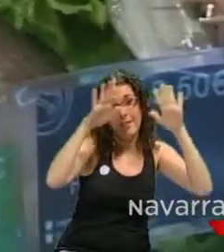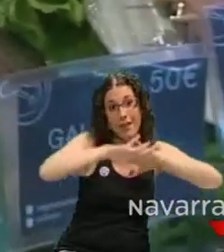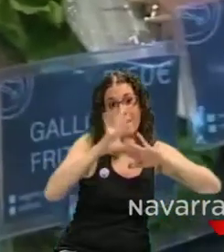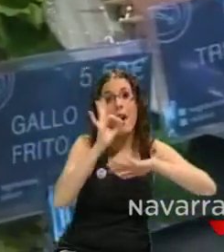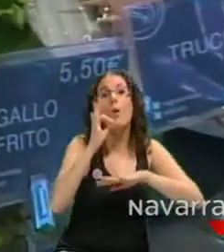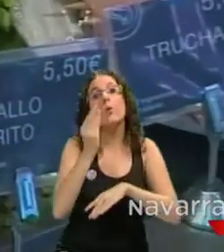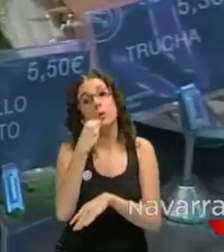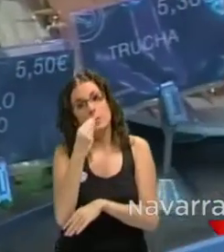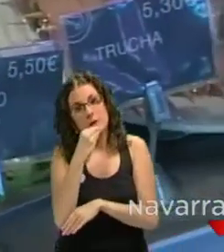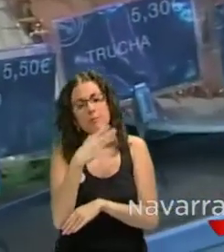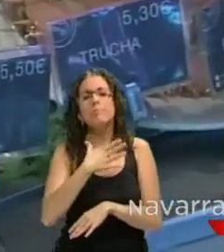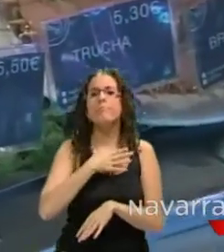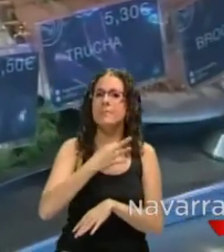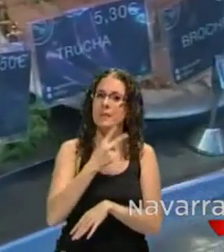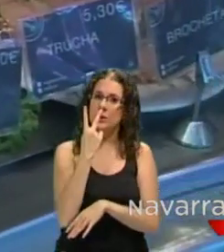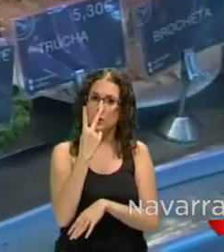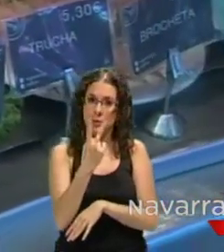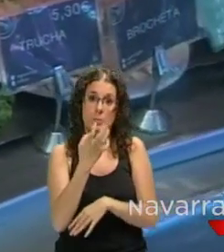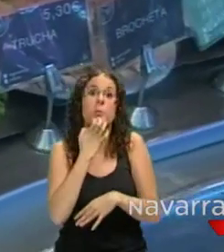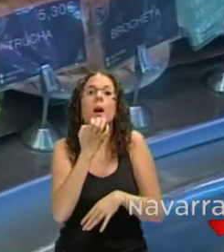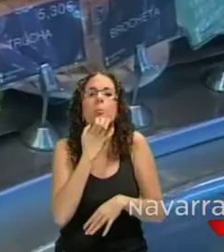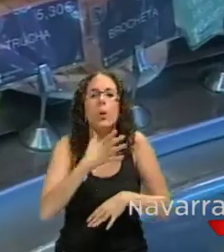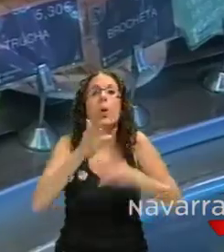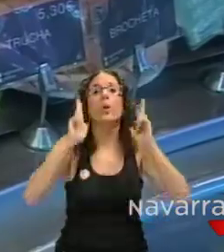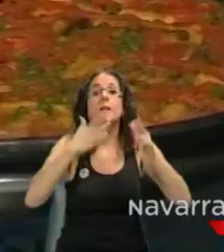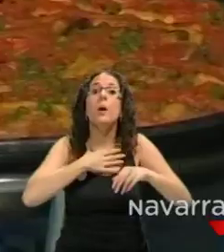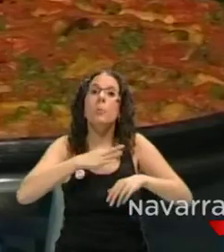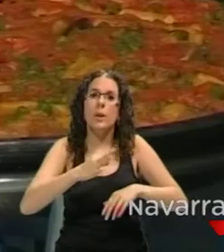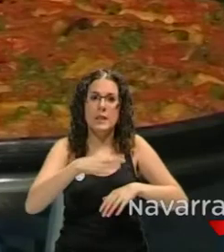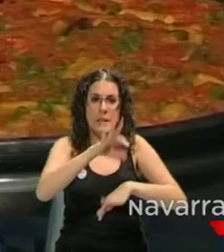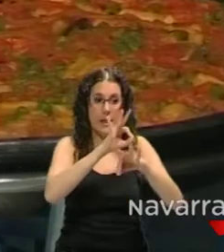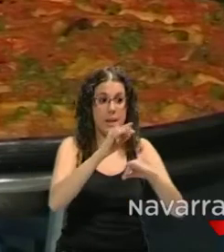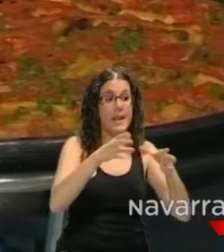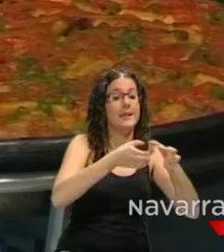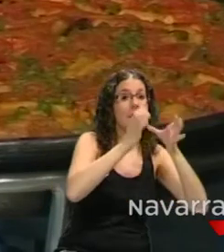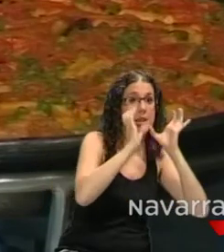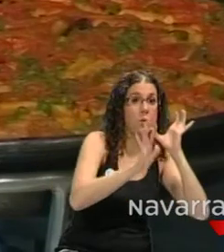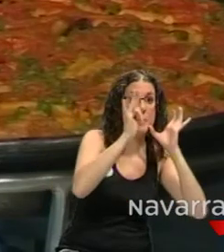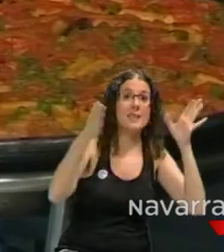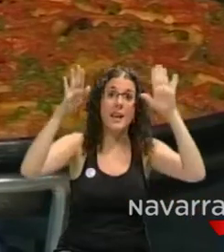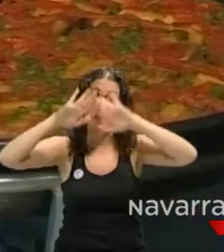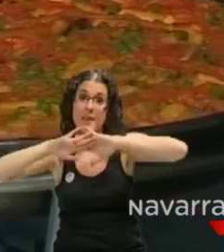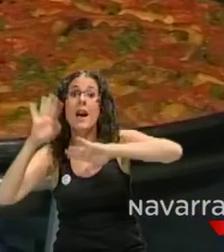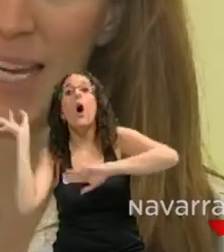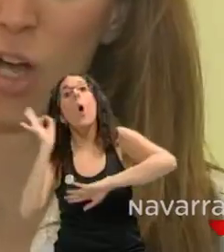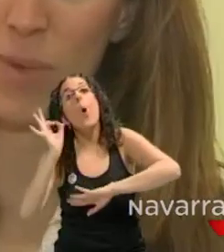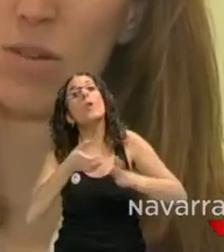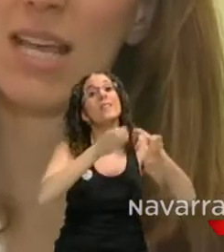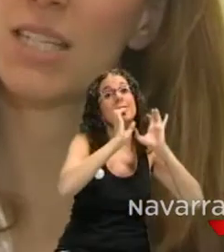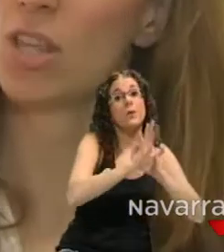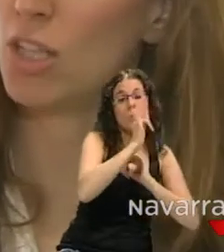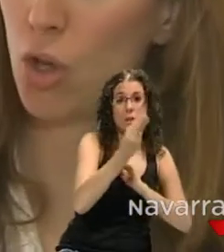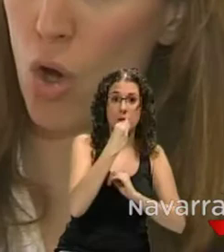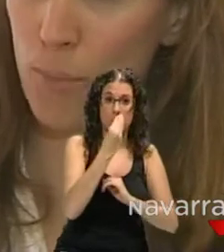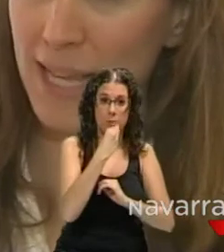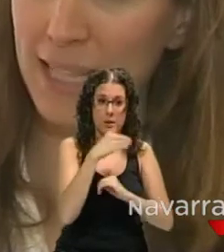poder elegir desayuno y cena, por ejemplo, o desayuno y comida. En el caso que elijamos la cena y la comida no